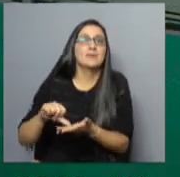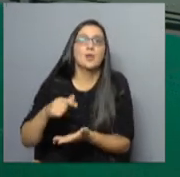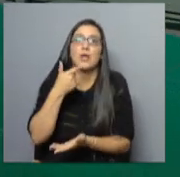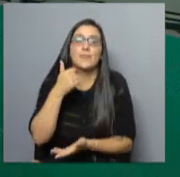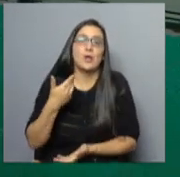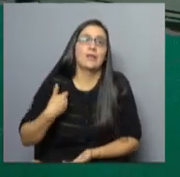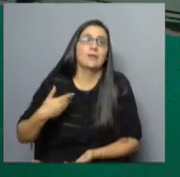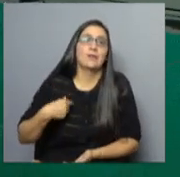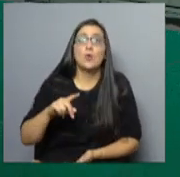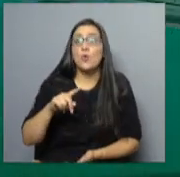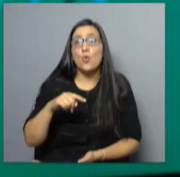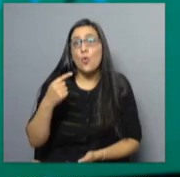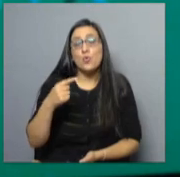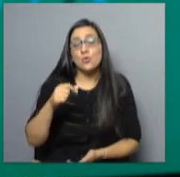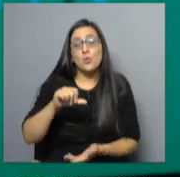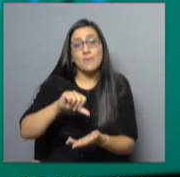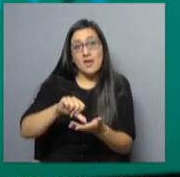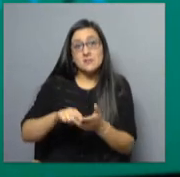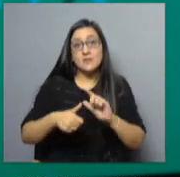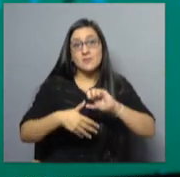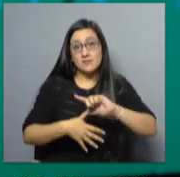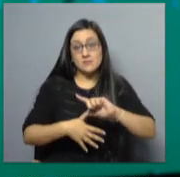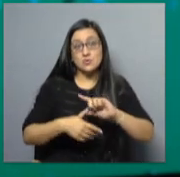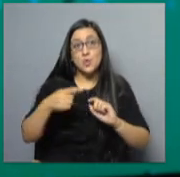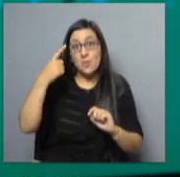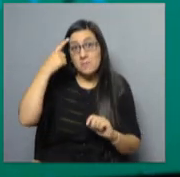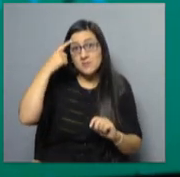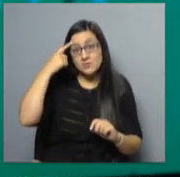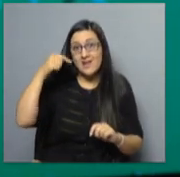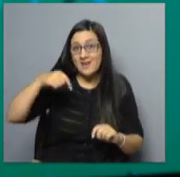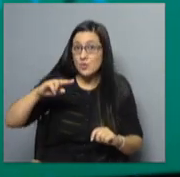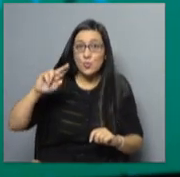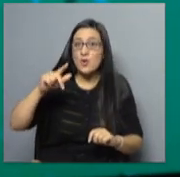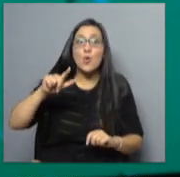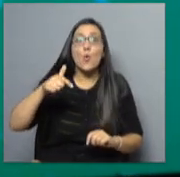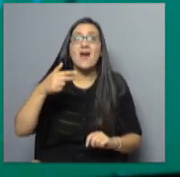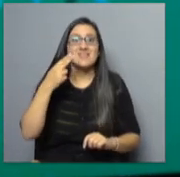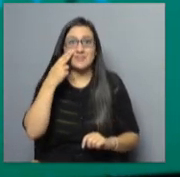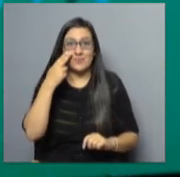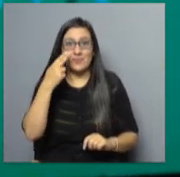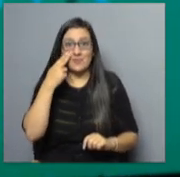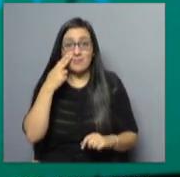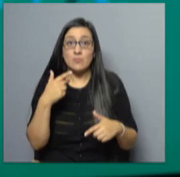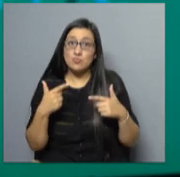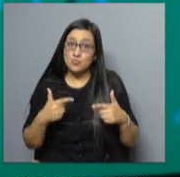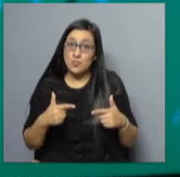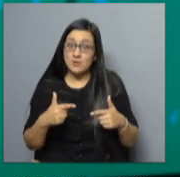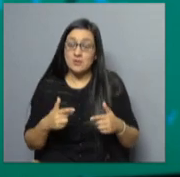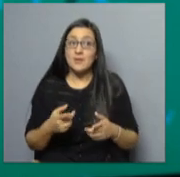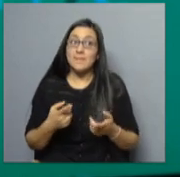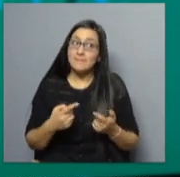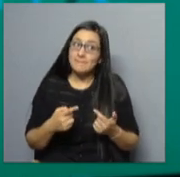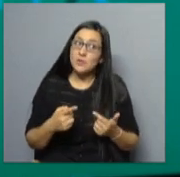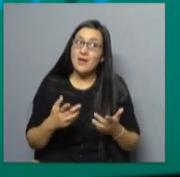en muchas partes de américa latina' yo estoy convencido que no tenemos ese problema por ahora y afortunadamente aunque tenemos